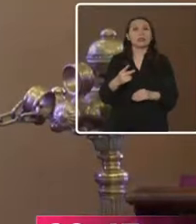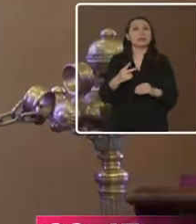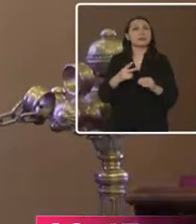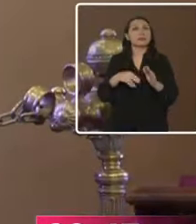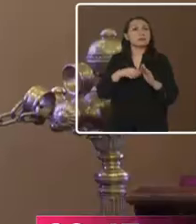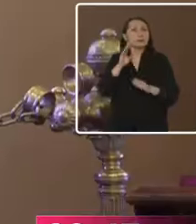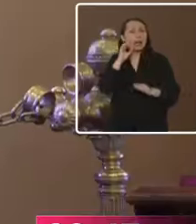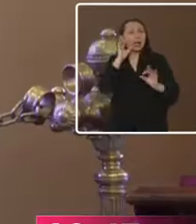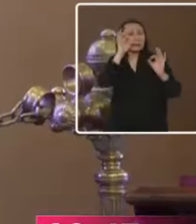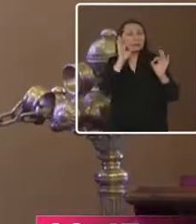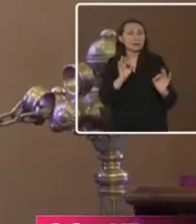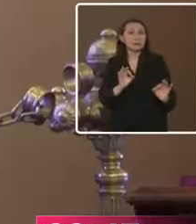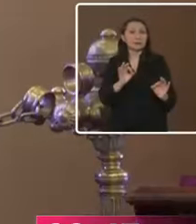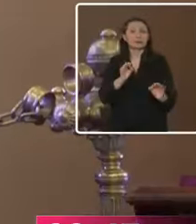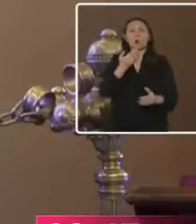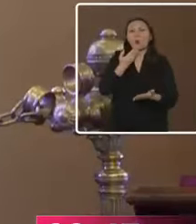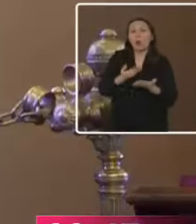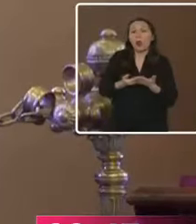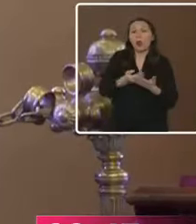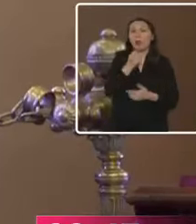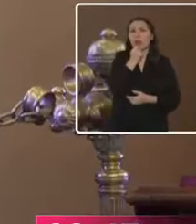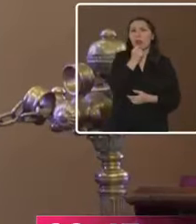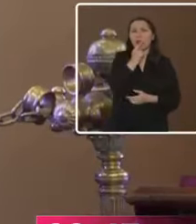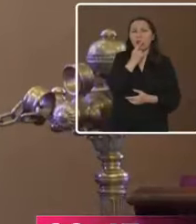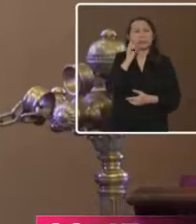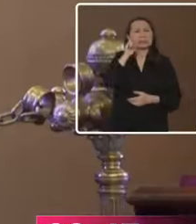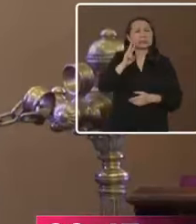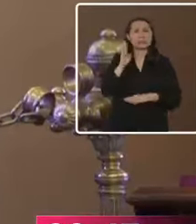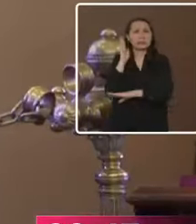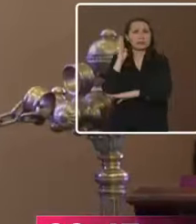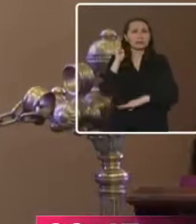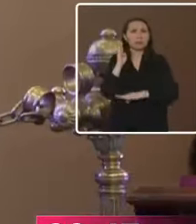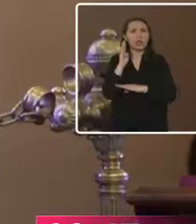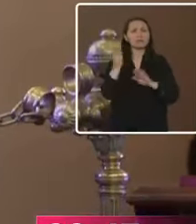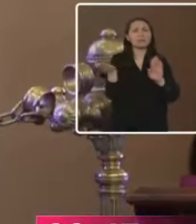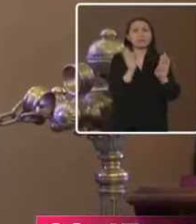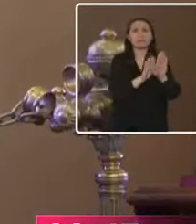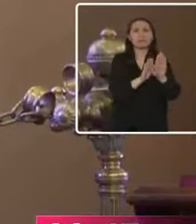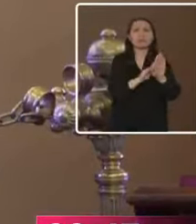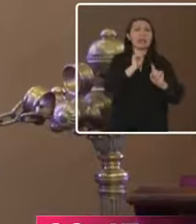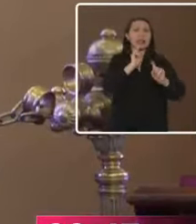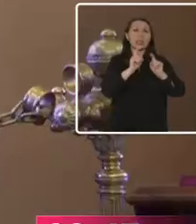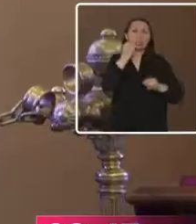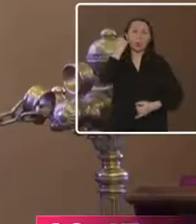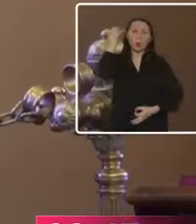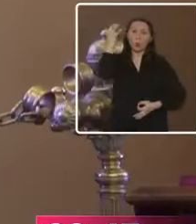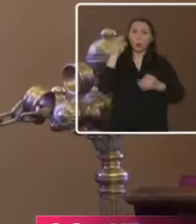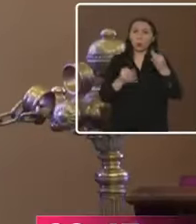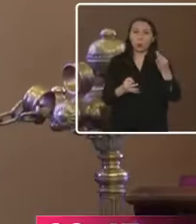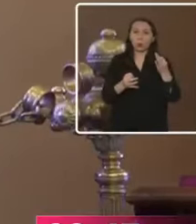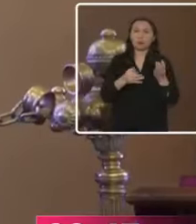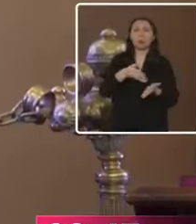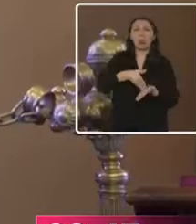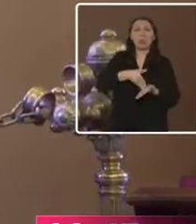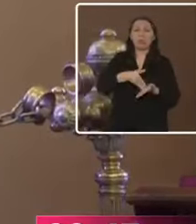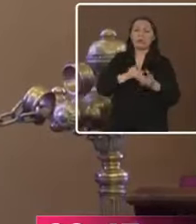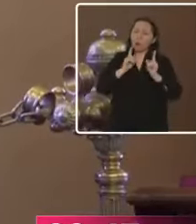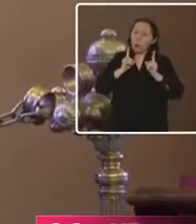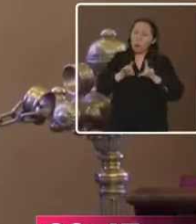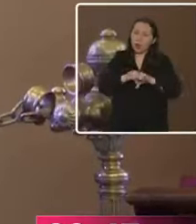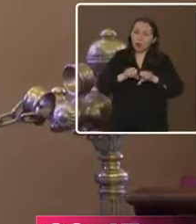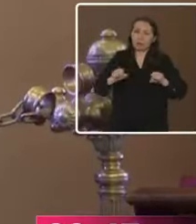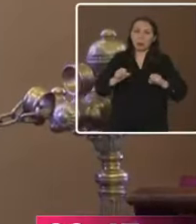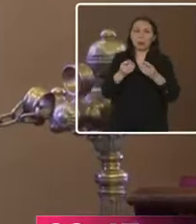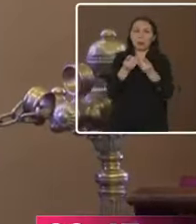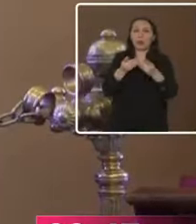más arteros, las acusaciones más infundadas, ni las críticas más injustas debilitaran su compromiso con